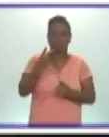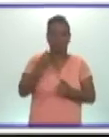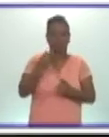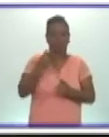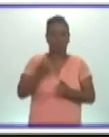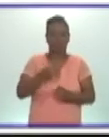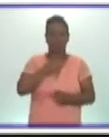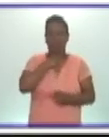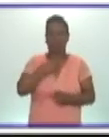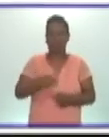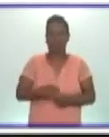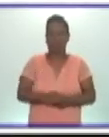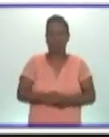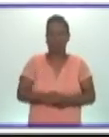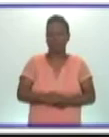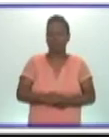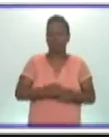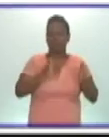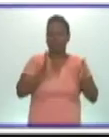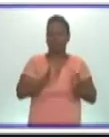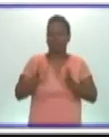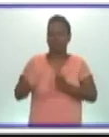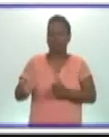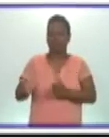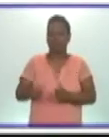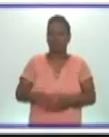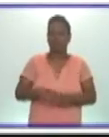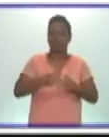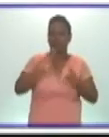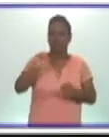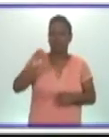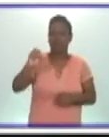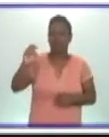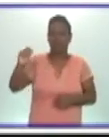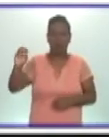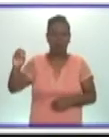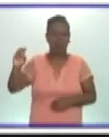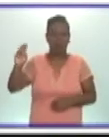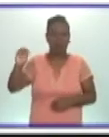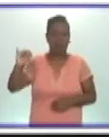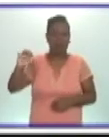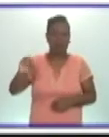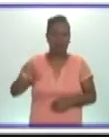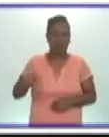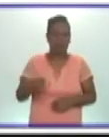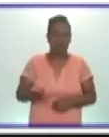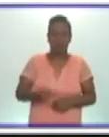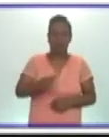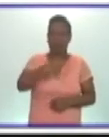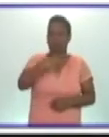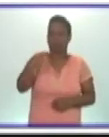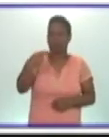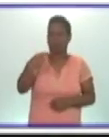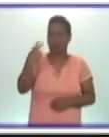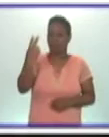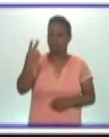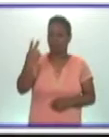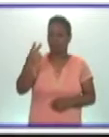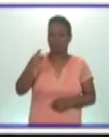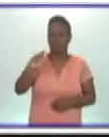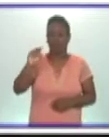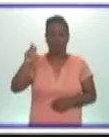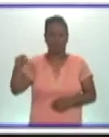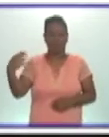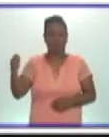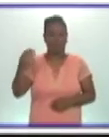este. Vamos a ver las partes de un monomio. Son el signo, el coeficiente, que es el número 2, la parte literal o variables, que